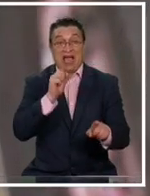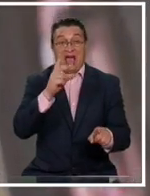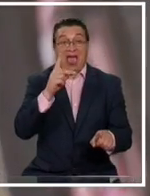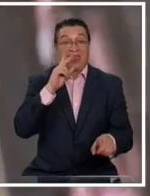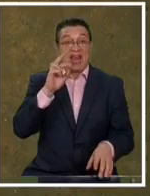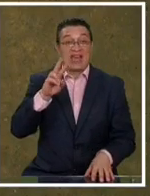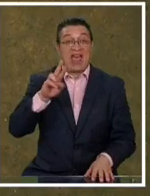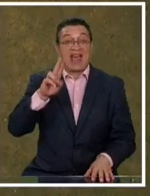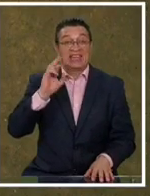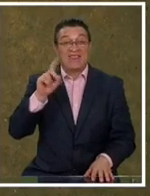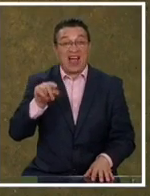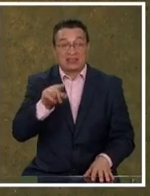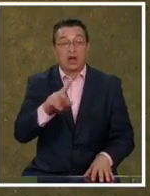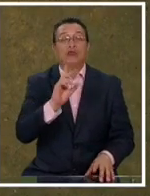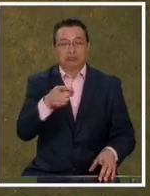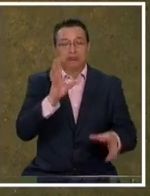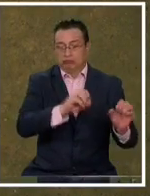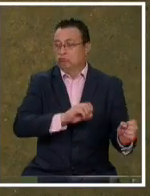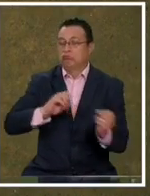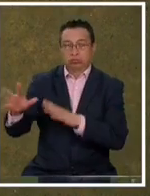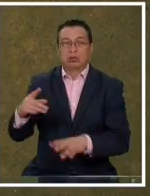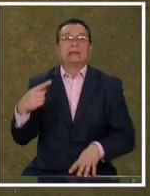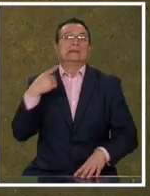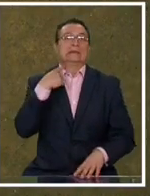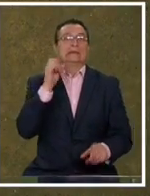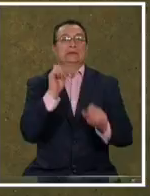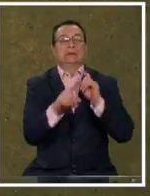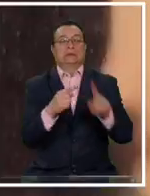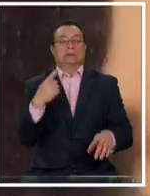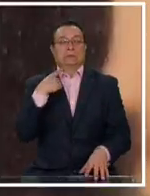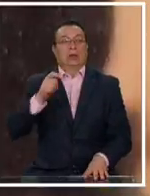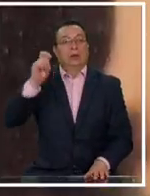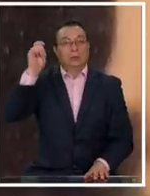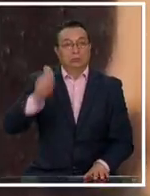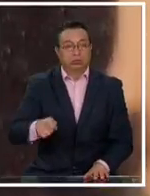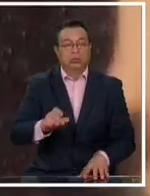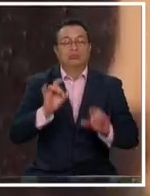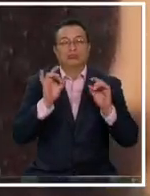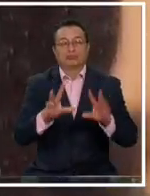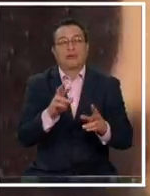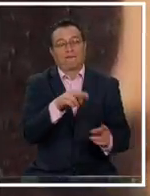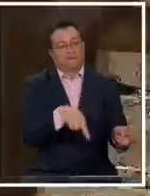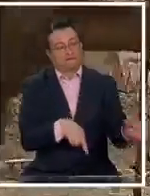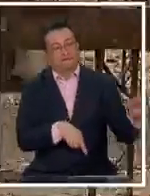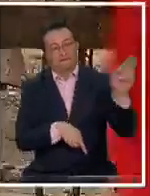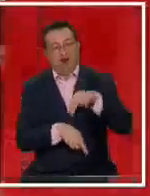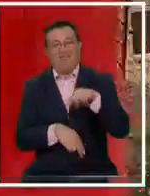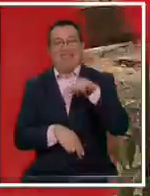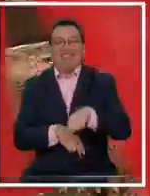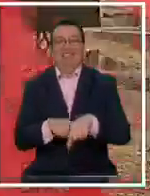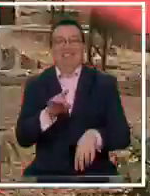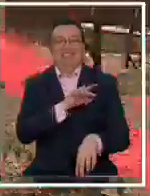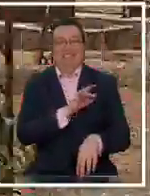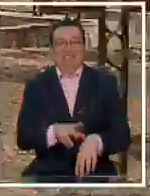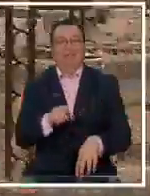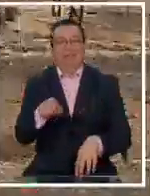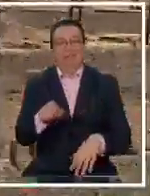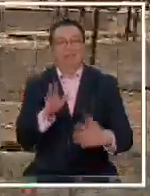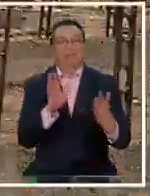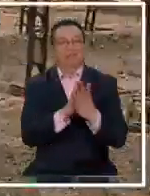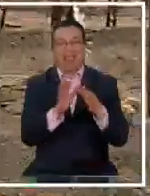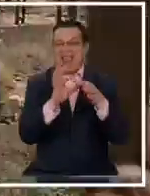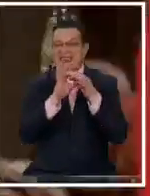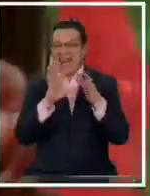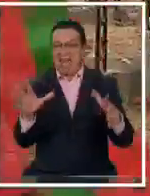como extraditable. Un duro golpe para su defensa, porque esta sentencia podría sellar su retorno definitivo a Chile para enfrentar así las